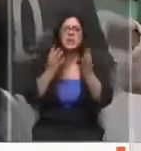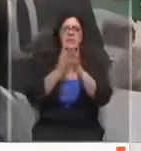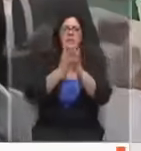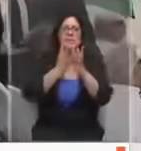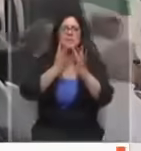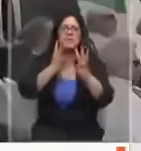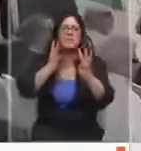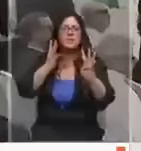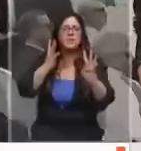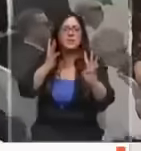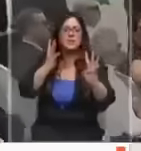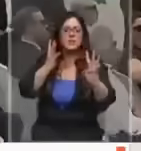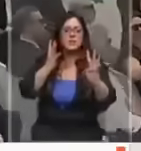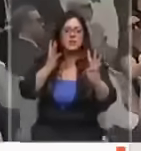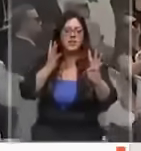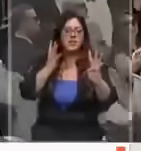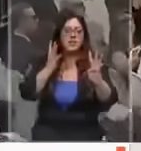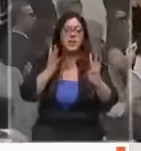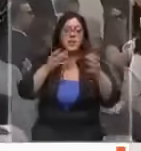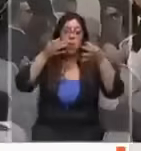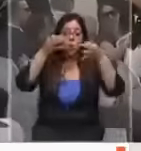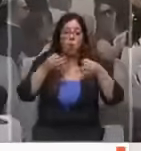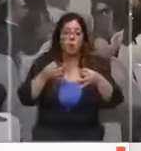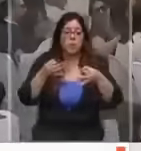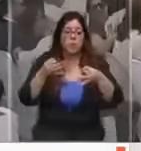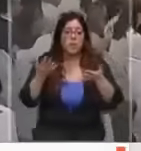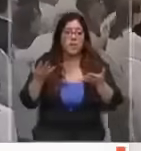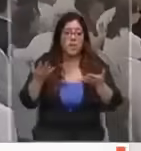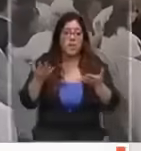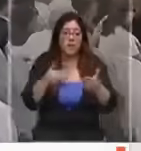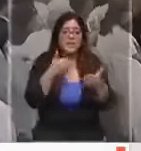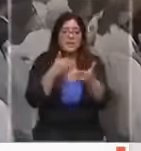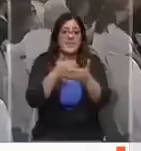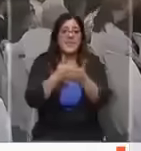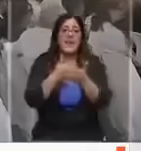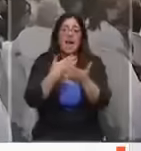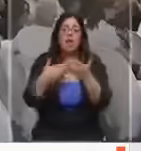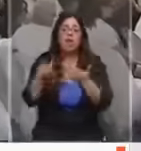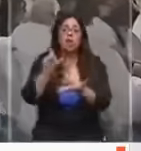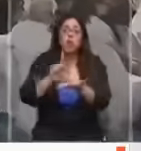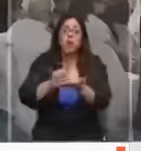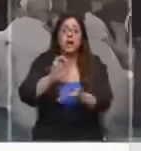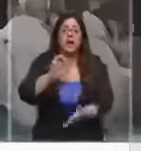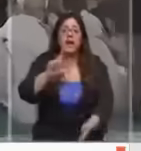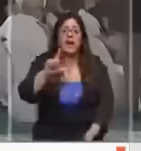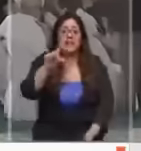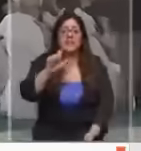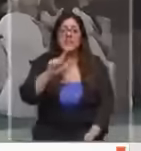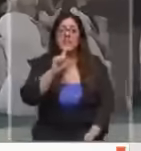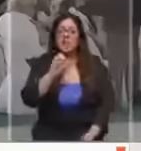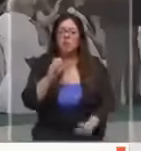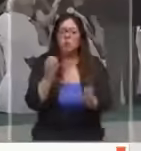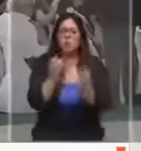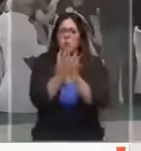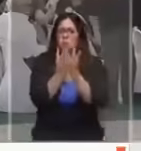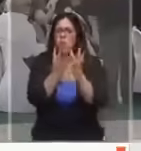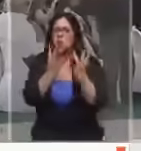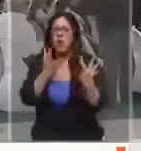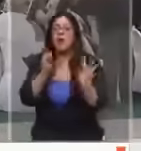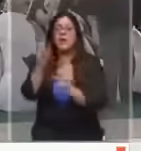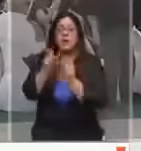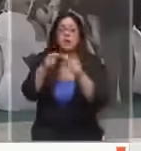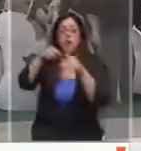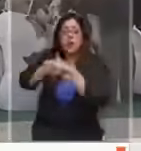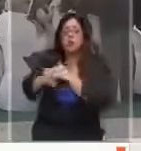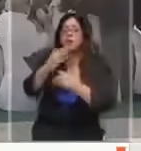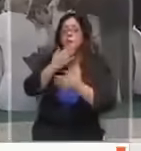Sí. Mira, yo te diría, puede estar llegando hasta cerca del Salto también, porque es muy, muy larga la fila. Y las personas que están adentro también se genera